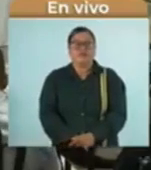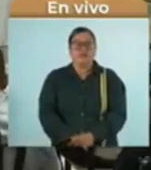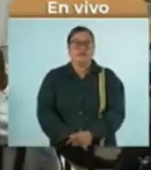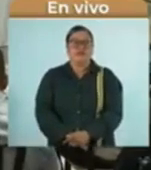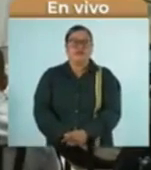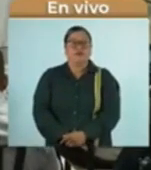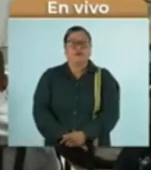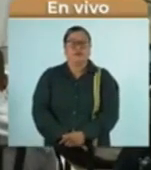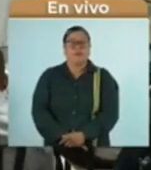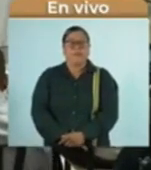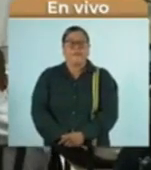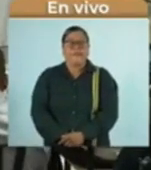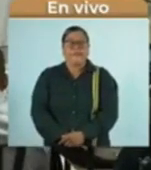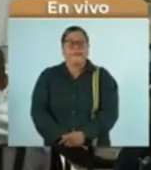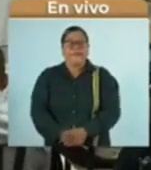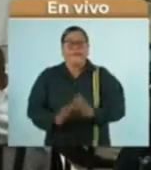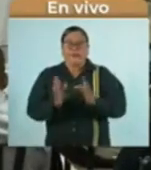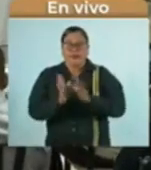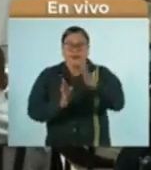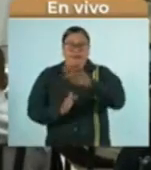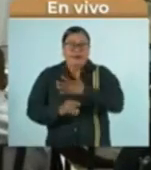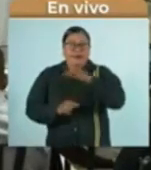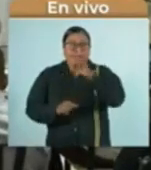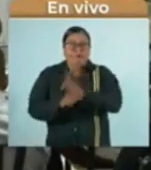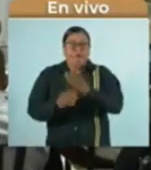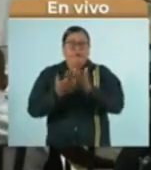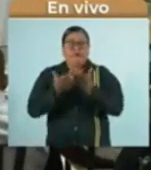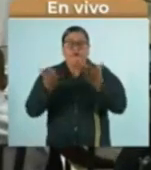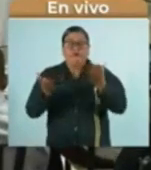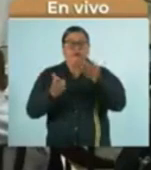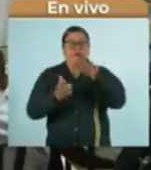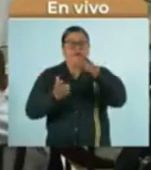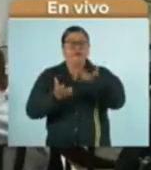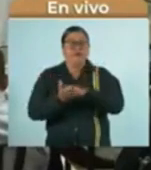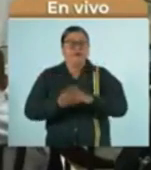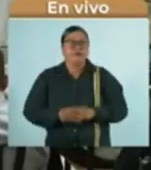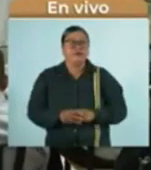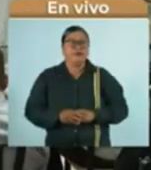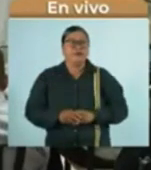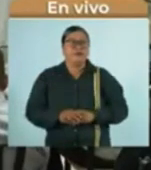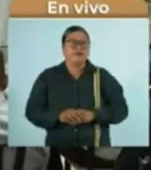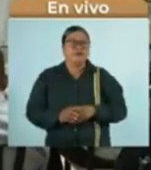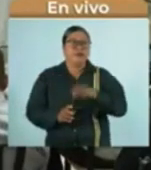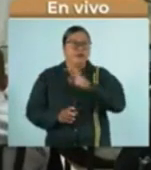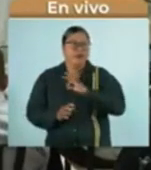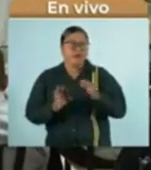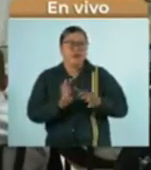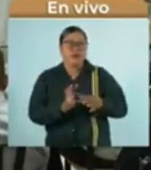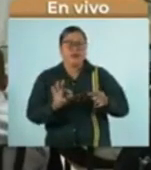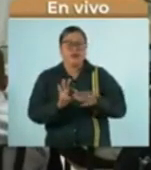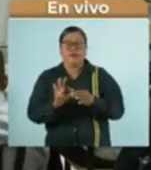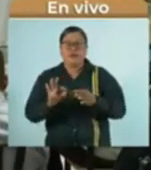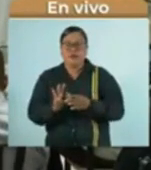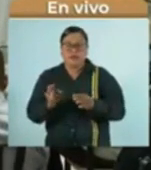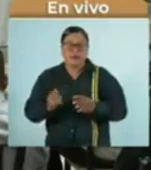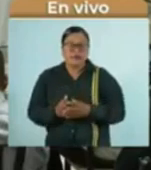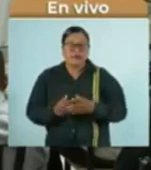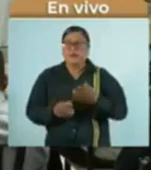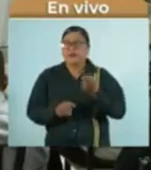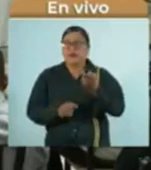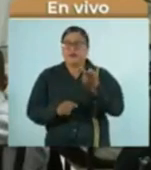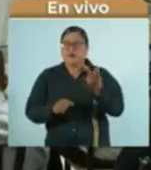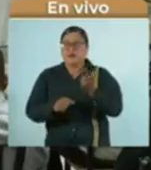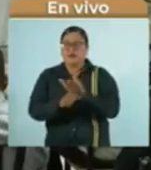perdón, gracias. Buenos días a todas y a todos, secretario. Que nos pida comentar, pues, cuál es la situación